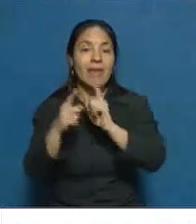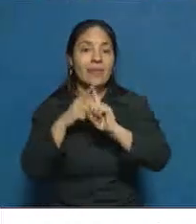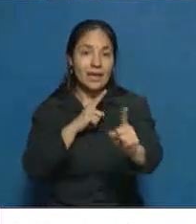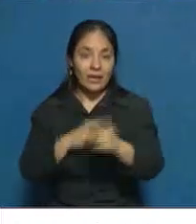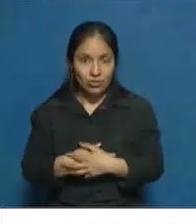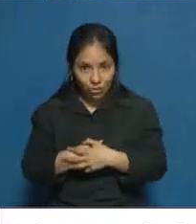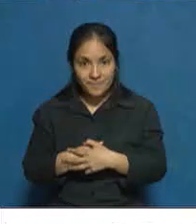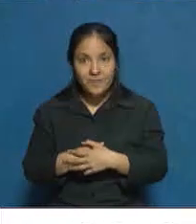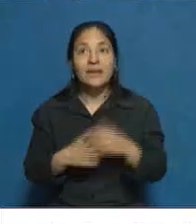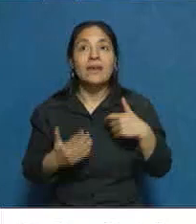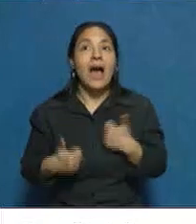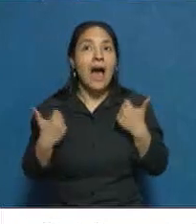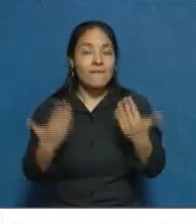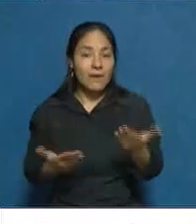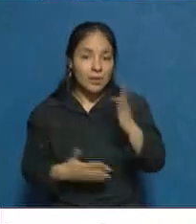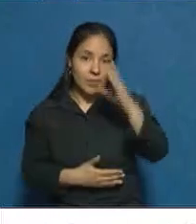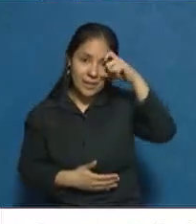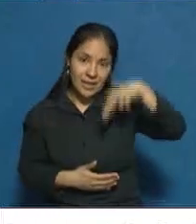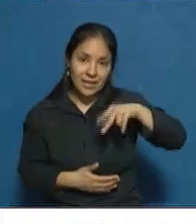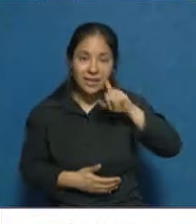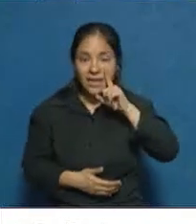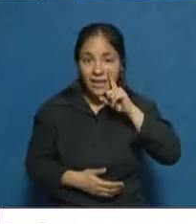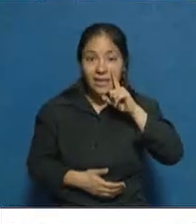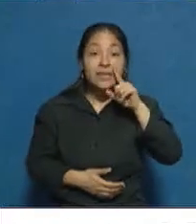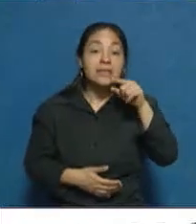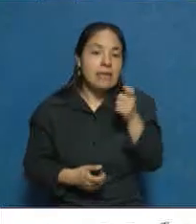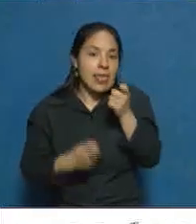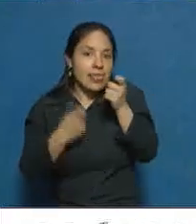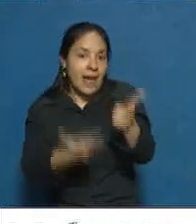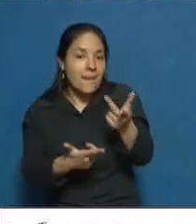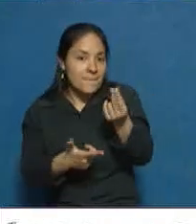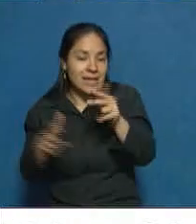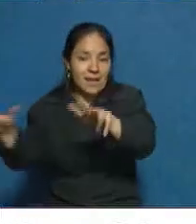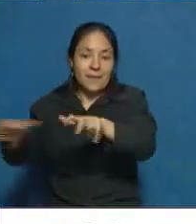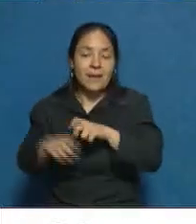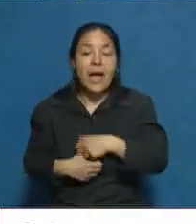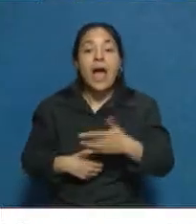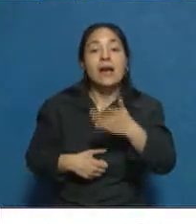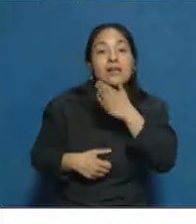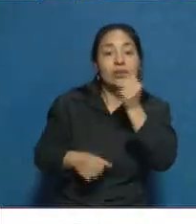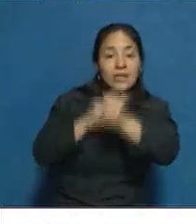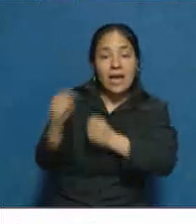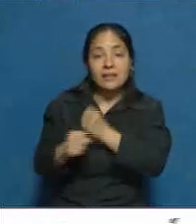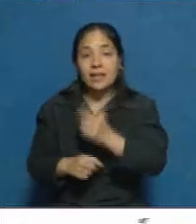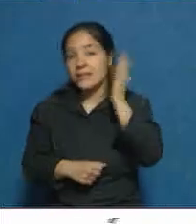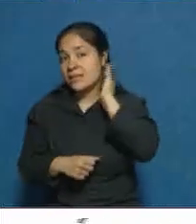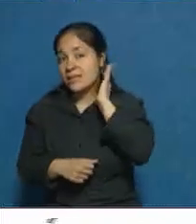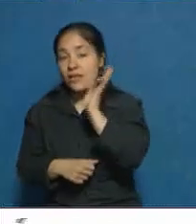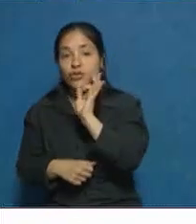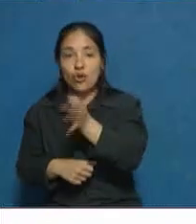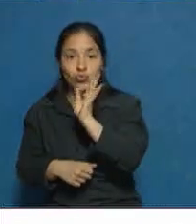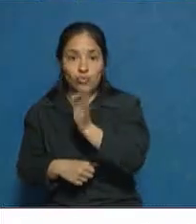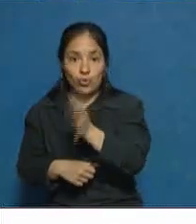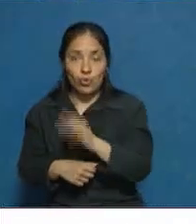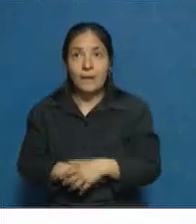para Beni, digo, es una campaña para dar todo este dinero a Beni. Del 14 al 16 de octubre, y